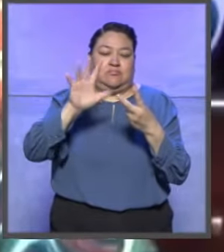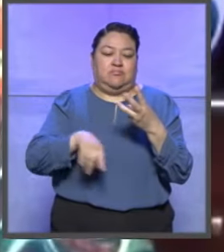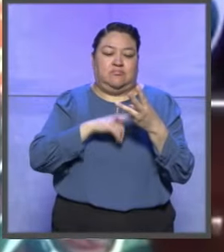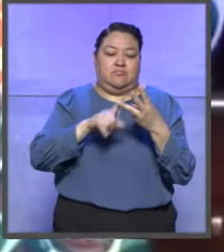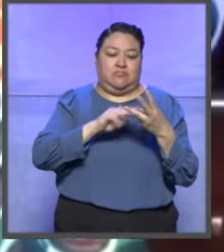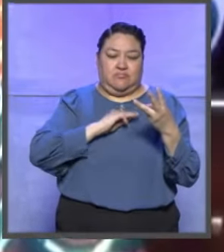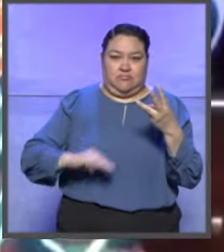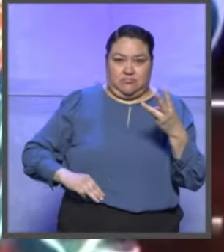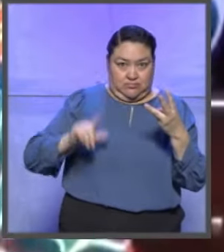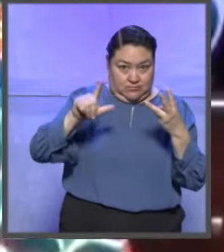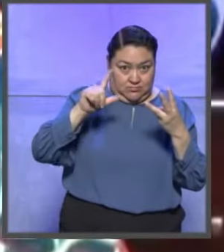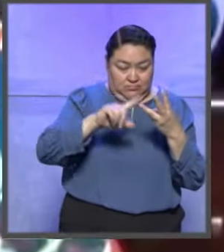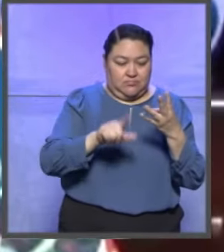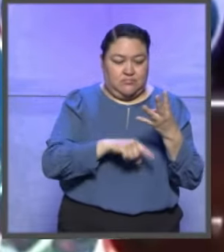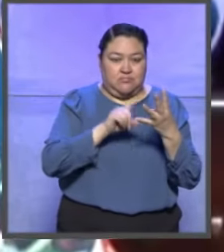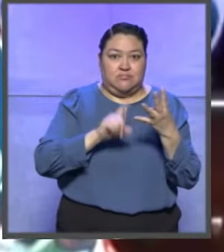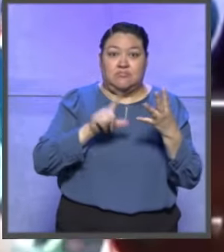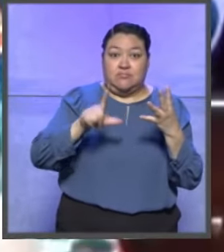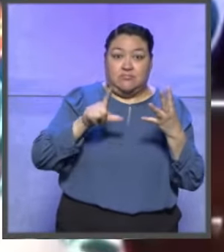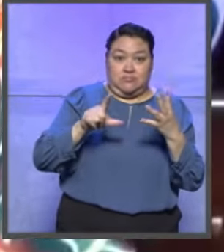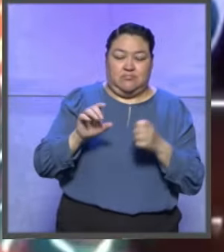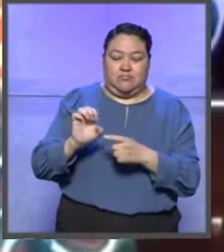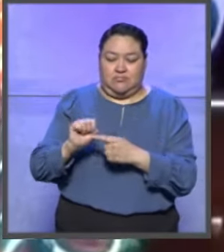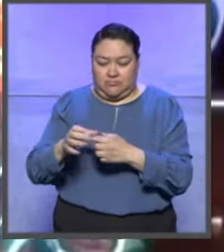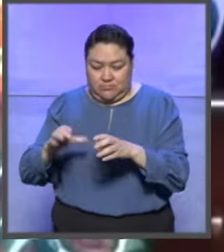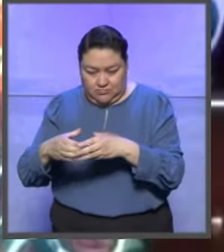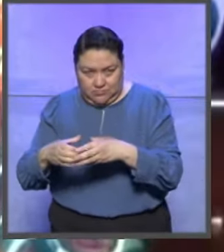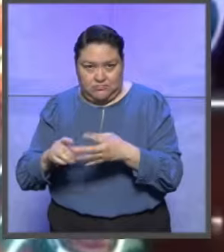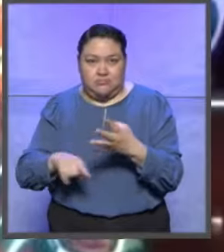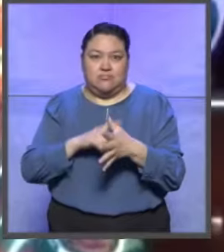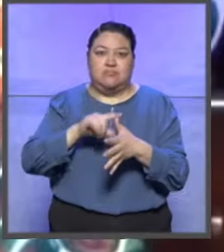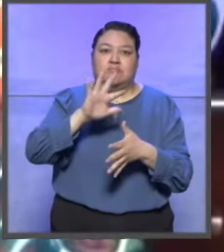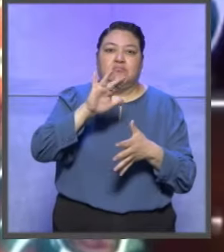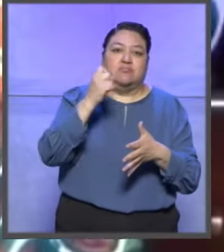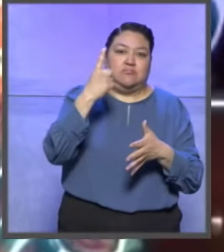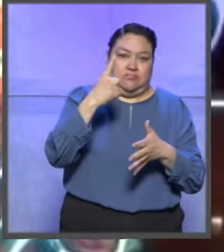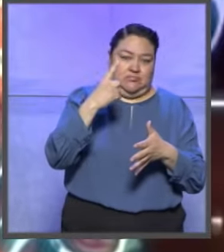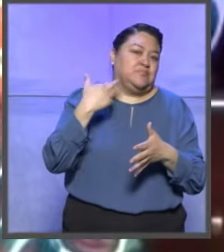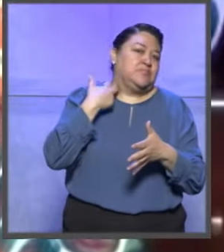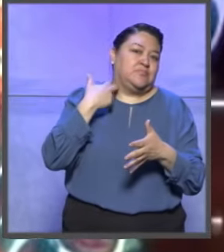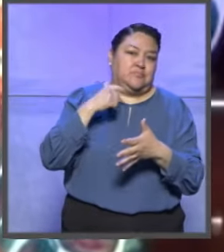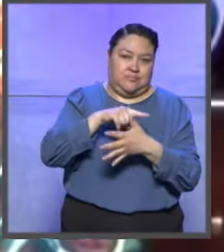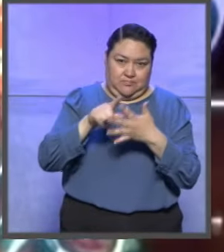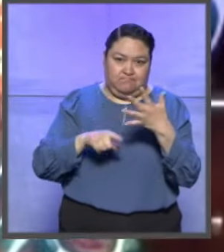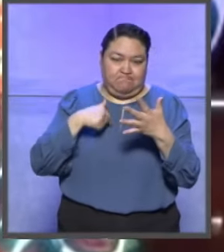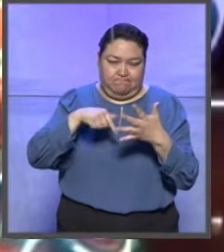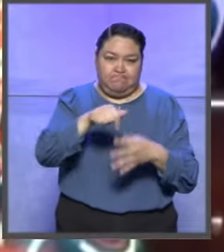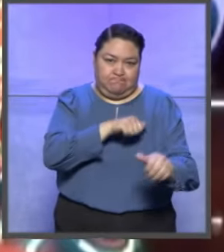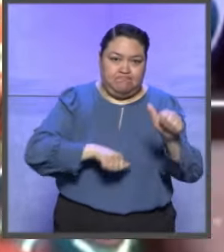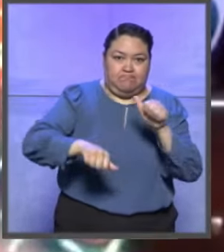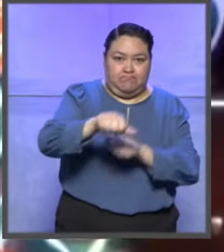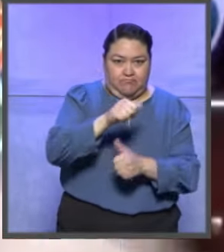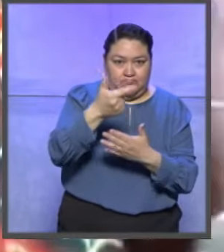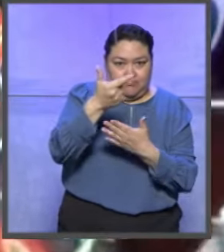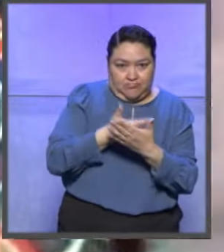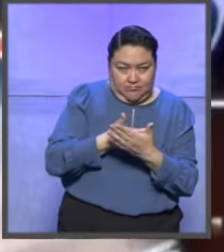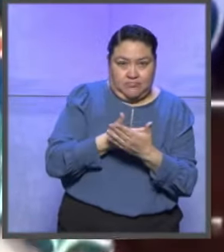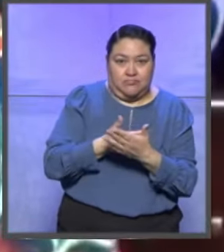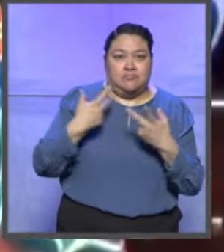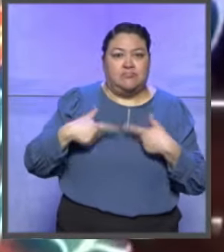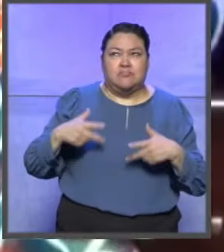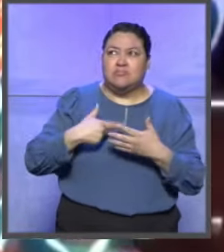17 presidencias municipales, 17 sindicadurías y 51 regidurías en nuestro estado. Es una